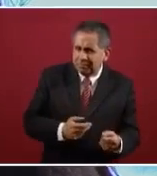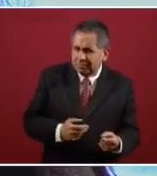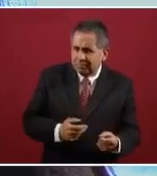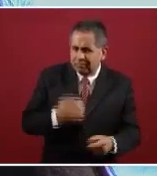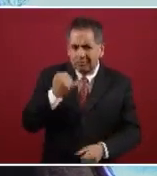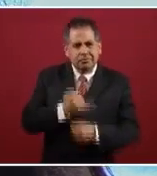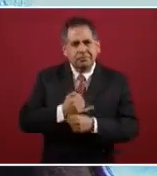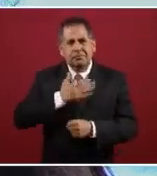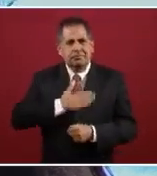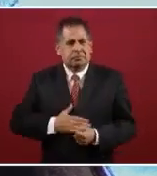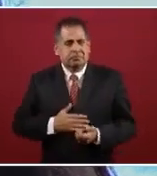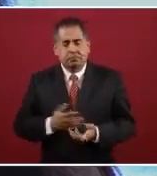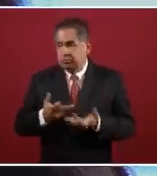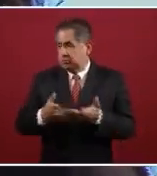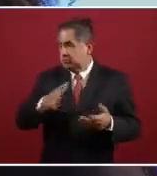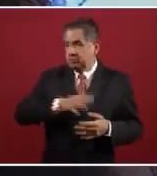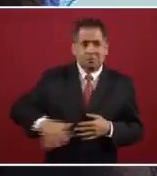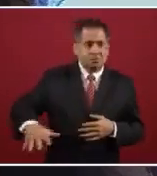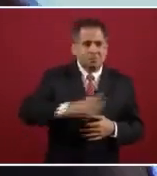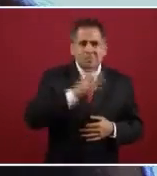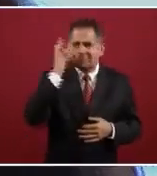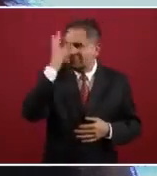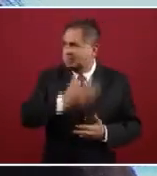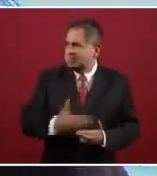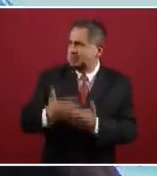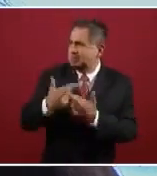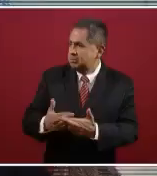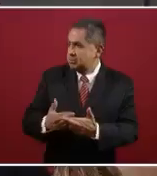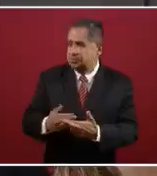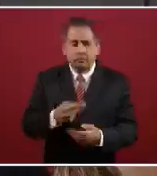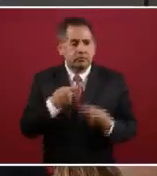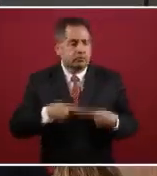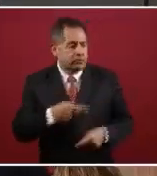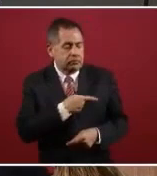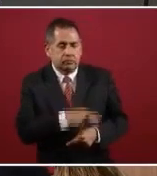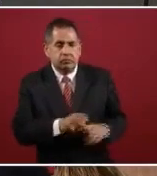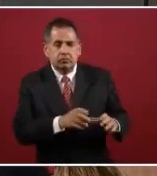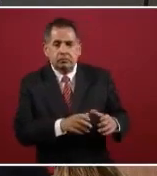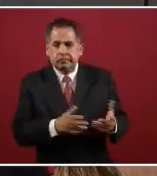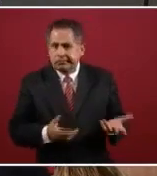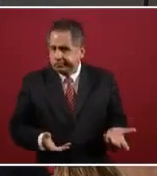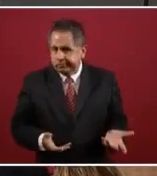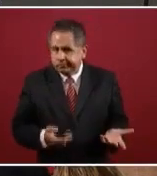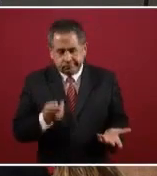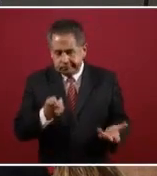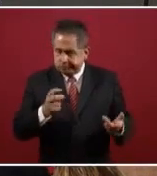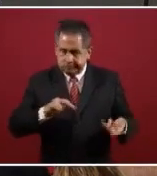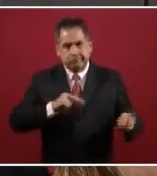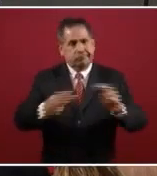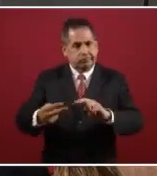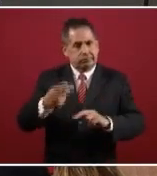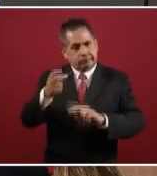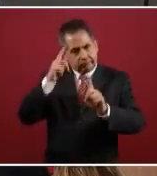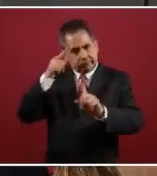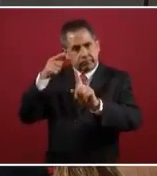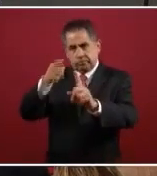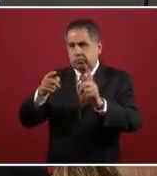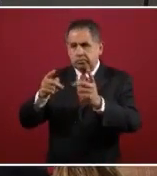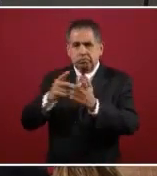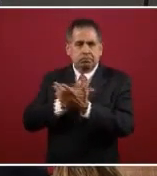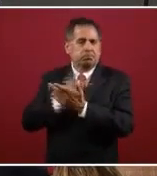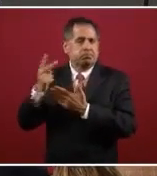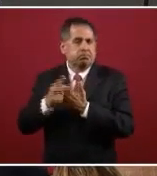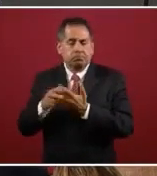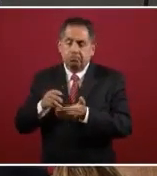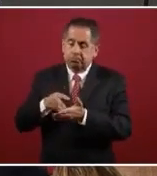rico con gente pobre. De eso se trata Sembrando Vida. Y decirles que tenemos esta triple meta, y en